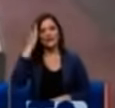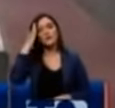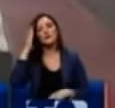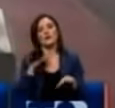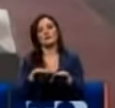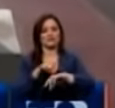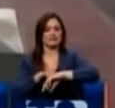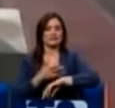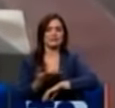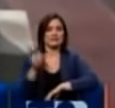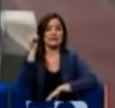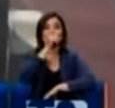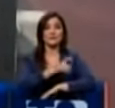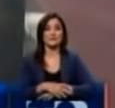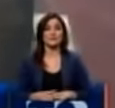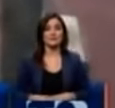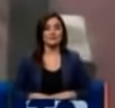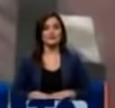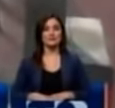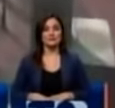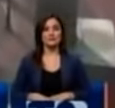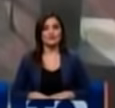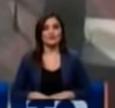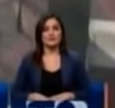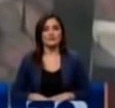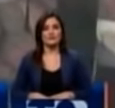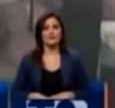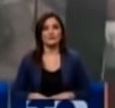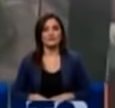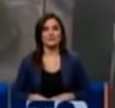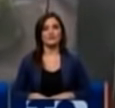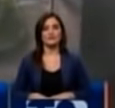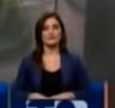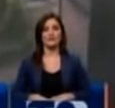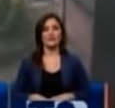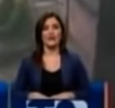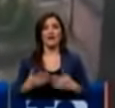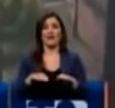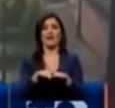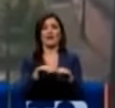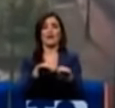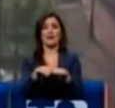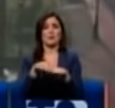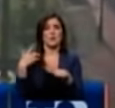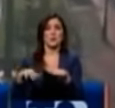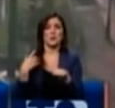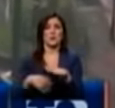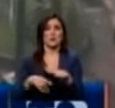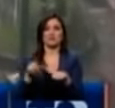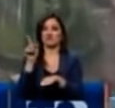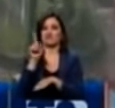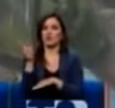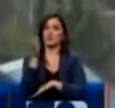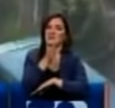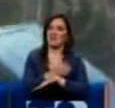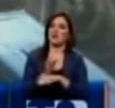conocemos la hora pico, ya sabemos cuáles son los horarios de contraflujo, así que no digan, no, es que me cogió el contraflujo. No hay excusas para llegar tarde, no. Usted